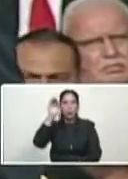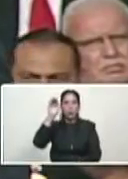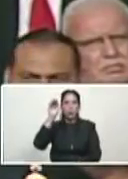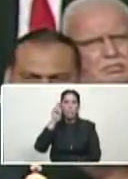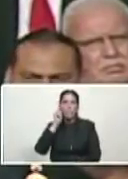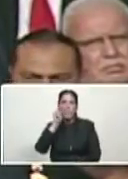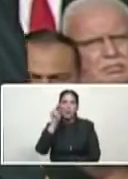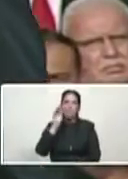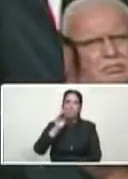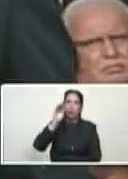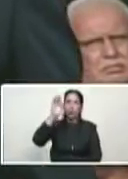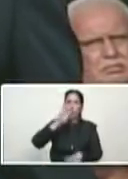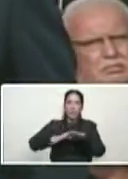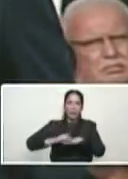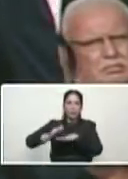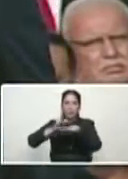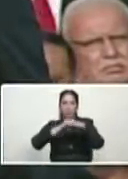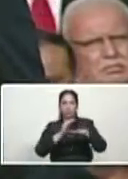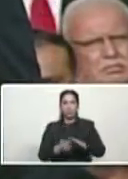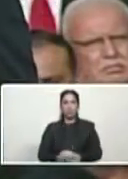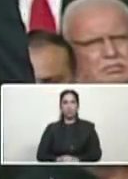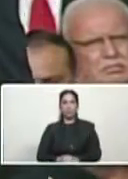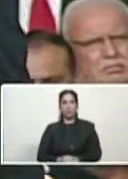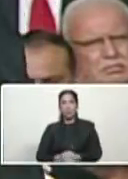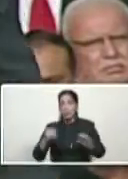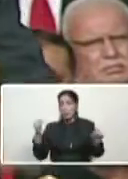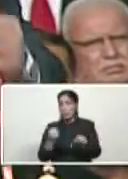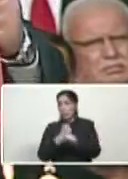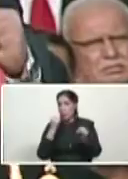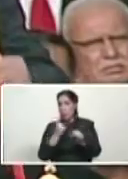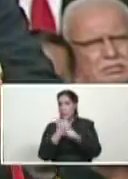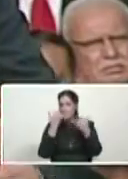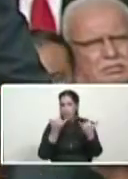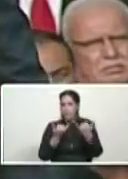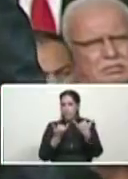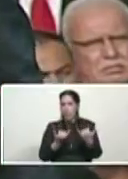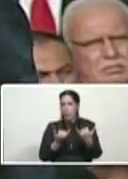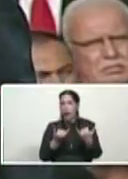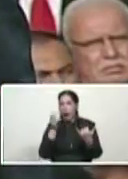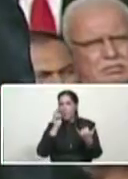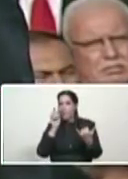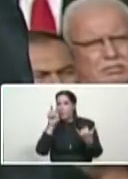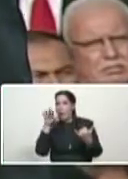futuro. Y trabajar el presente viendo el futuro.